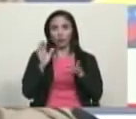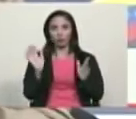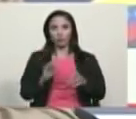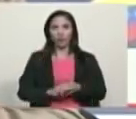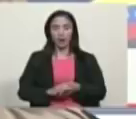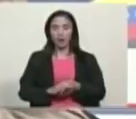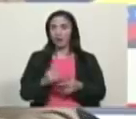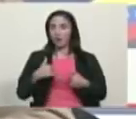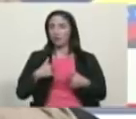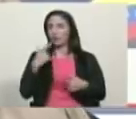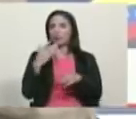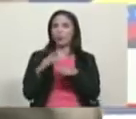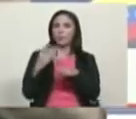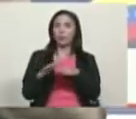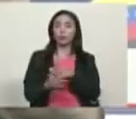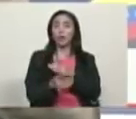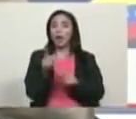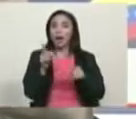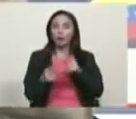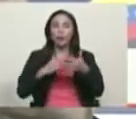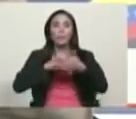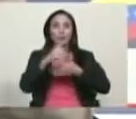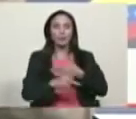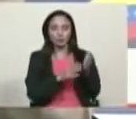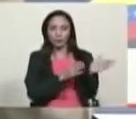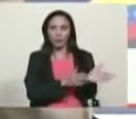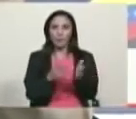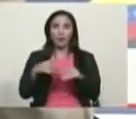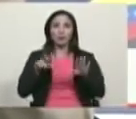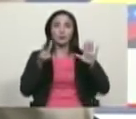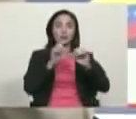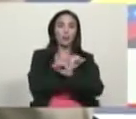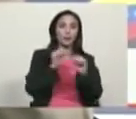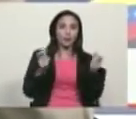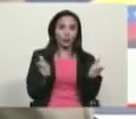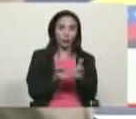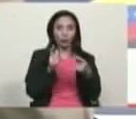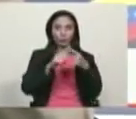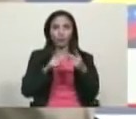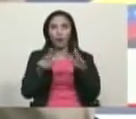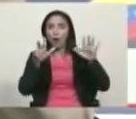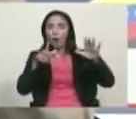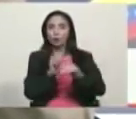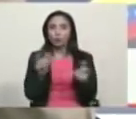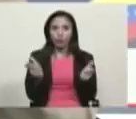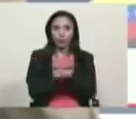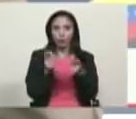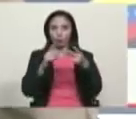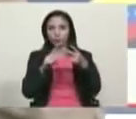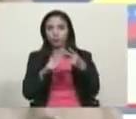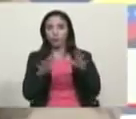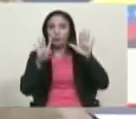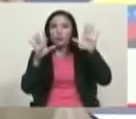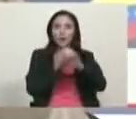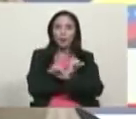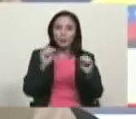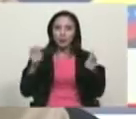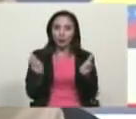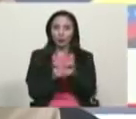así. Otros son planificados, 7 de la mañana, reunión cuando se quieren, 8, reunión tal, 9 tal.